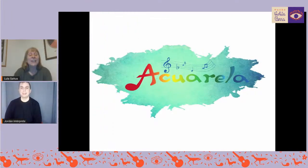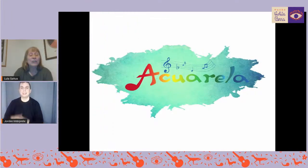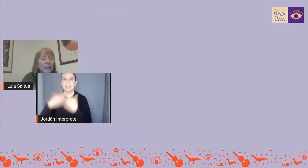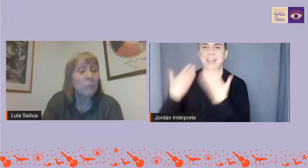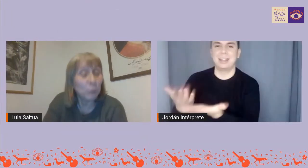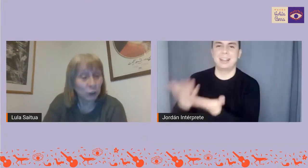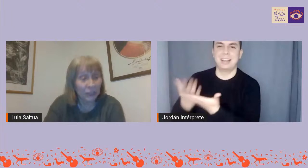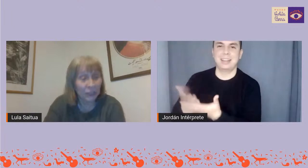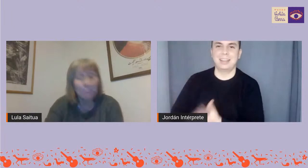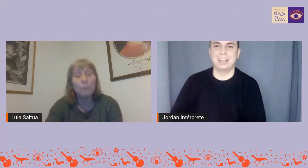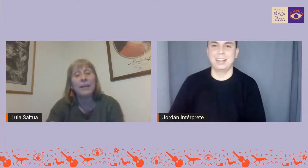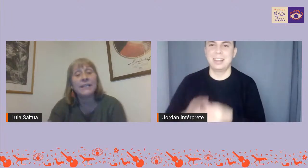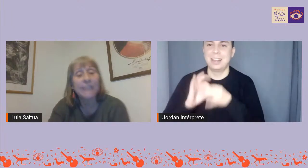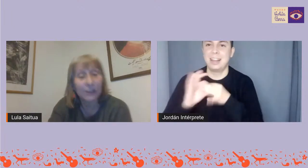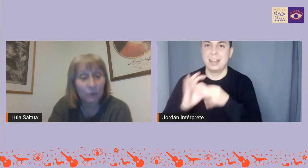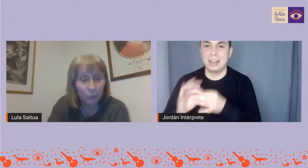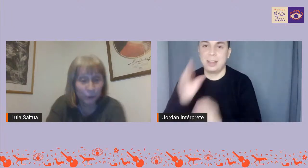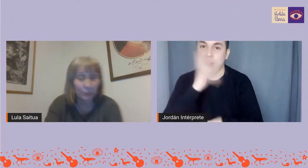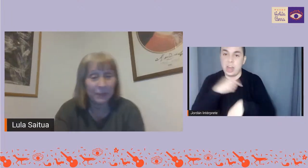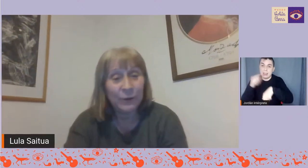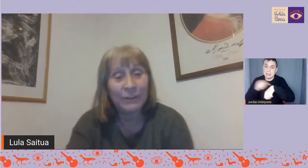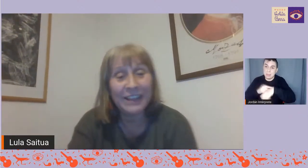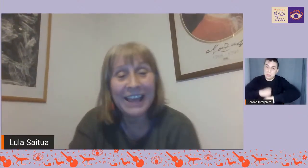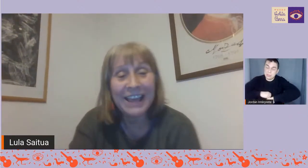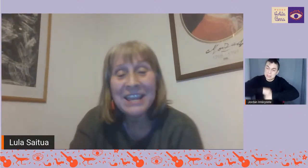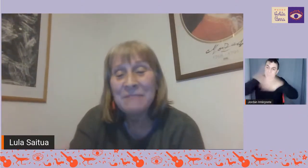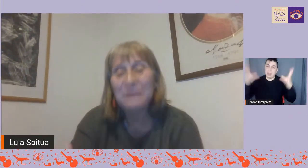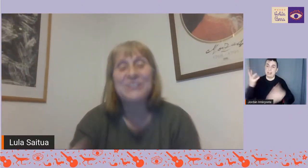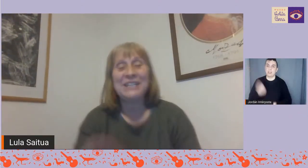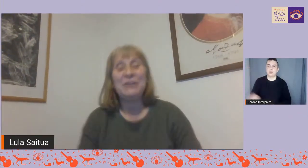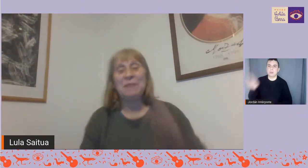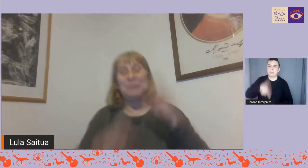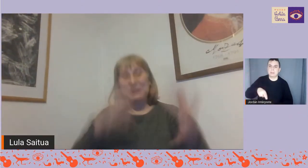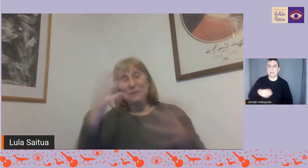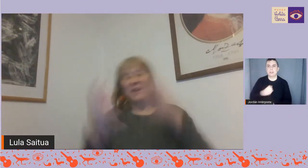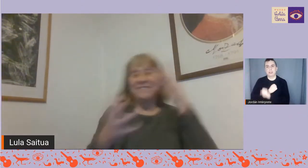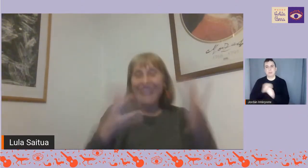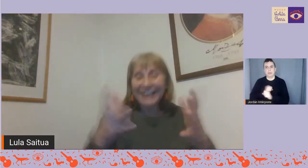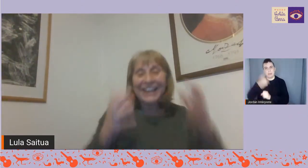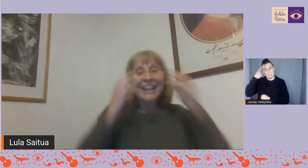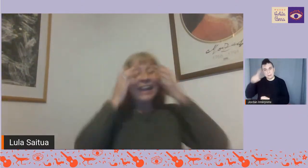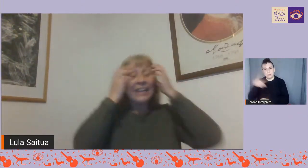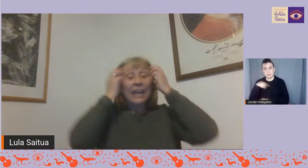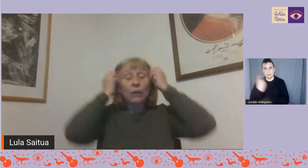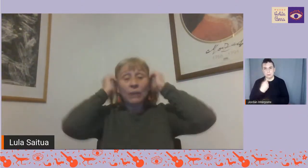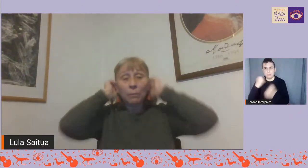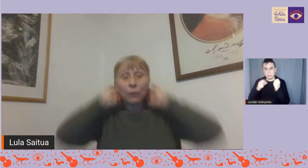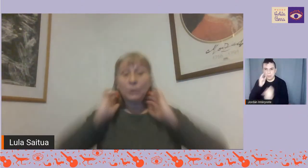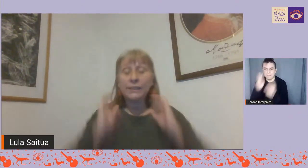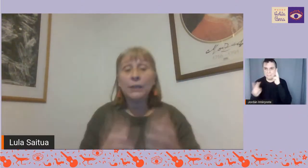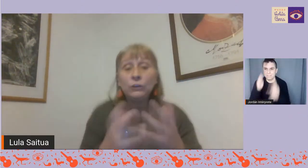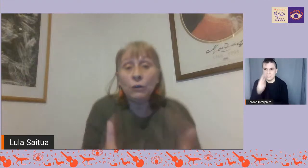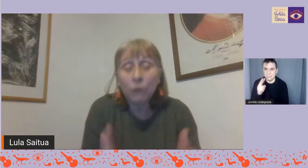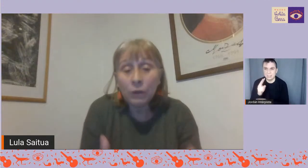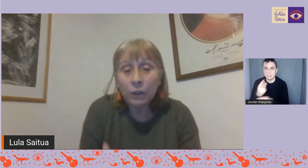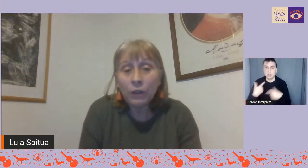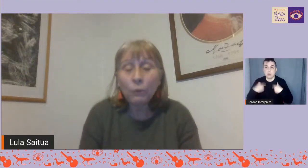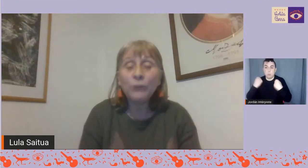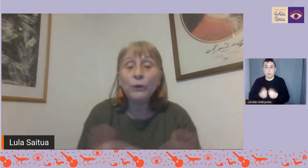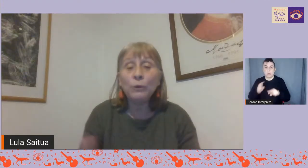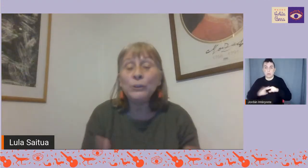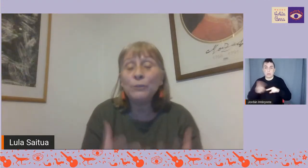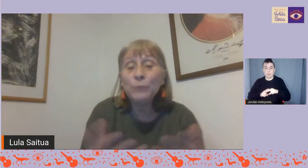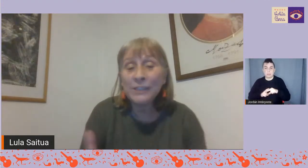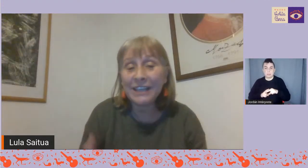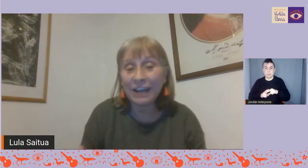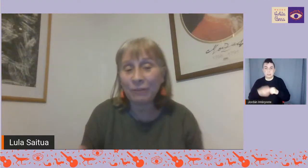Gracias. No tenemos mucho tiempo para hacerlo mucho, ¿no es verdad? Pero sí lo que podemos ver es qué es lo que puedo hacer yo